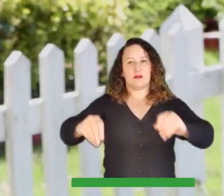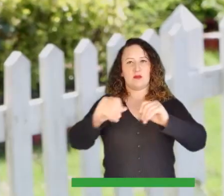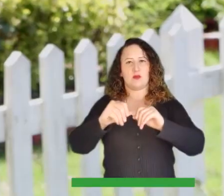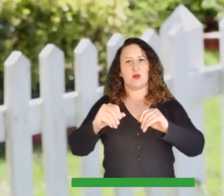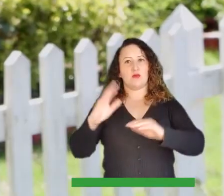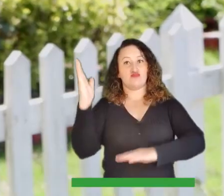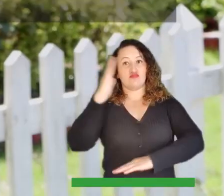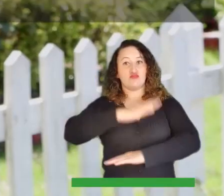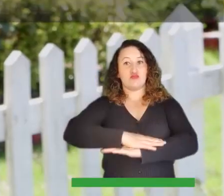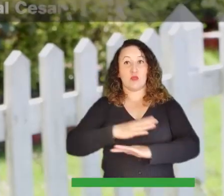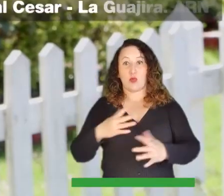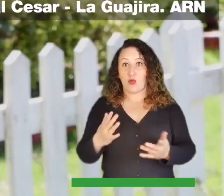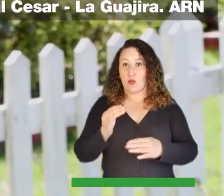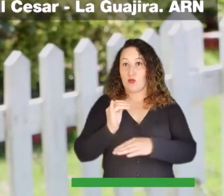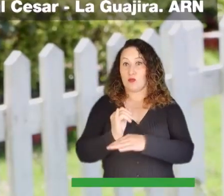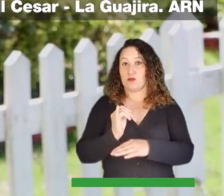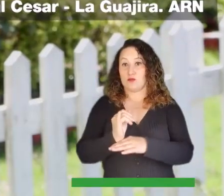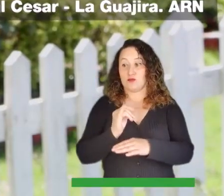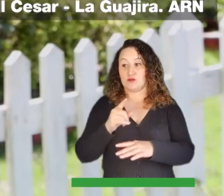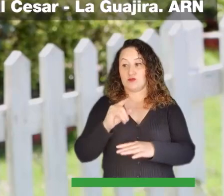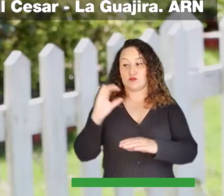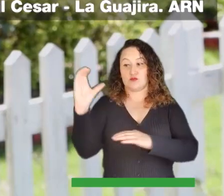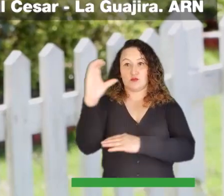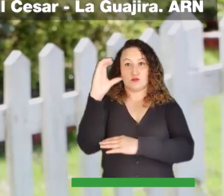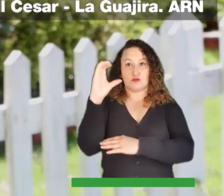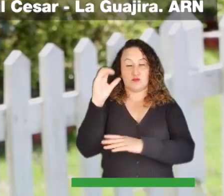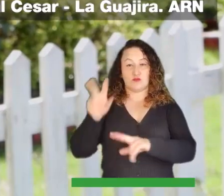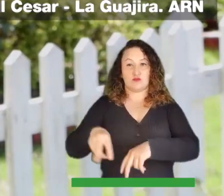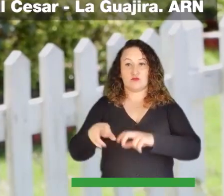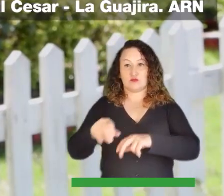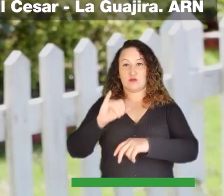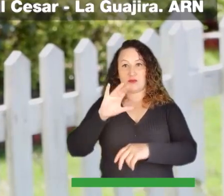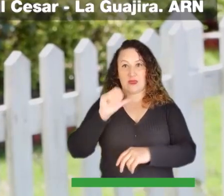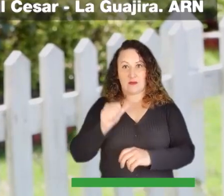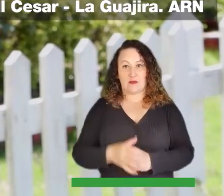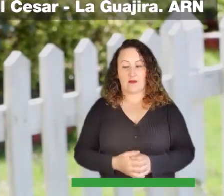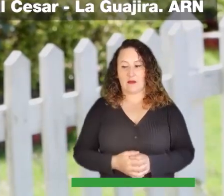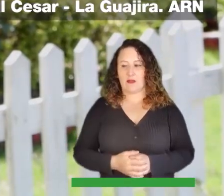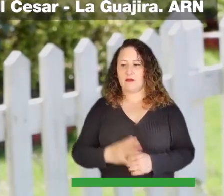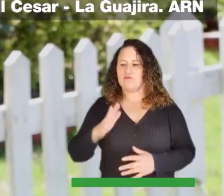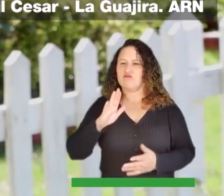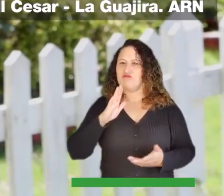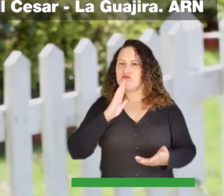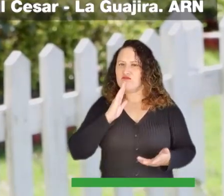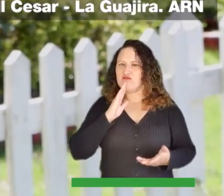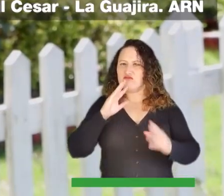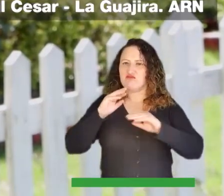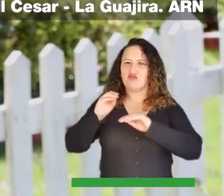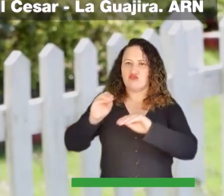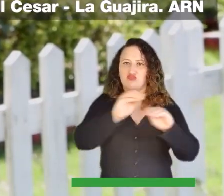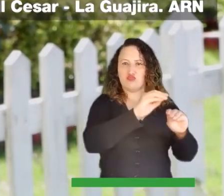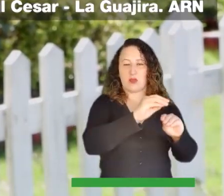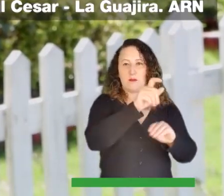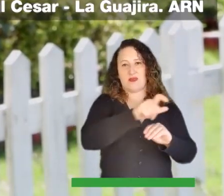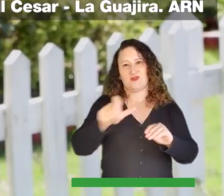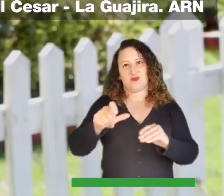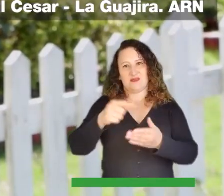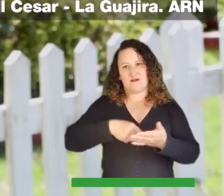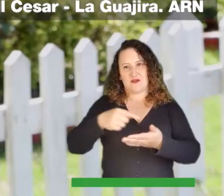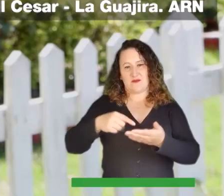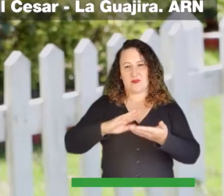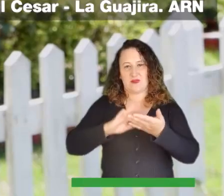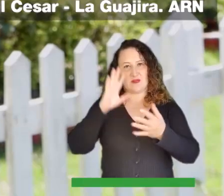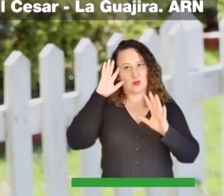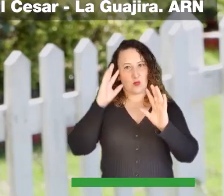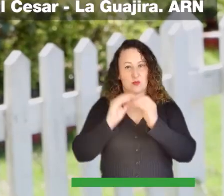en alianza con el Instituto Colombiano Agropecuario ICA, dirigida a los y las firmantes del acuerdo de paz